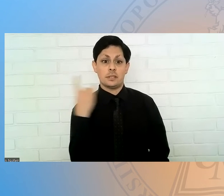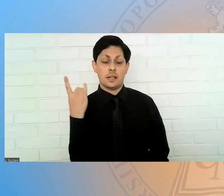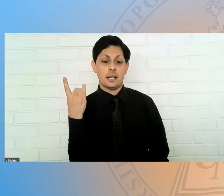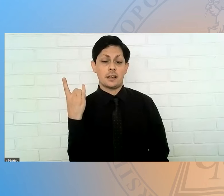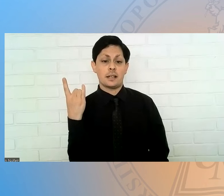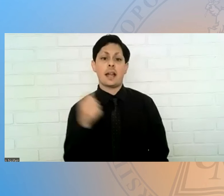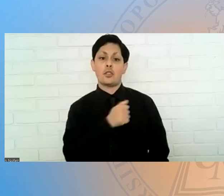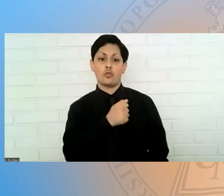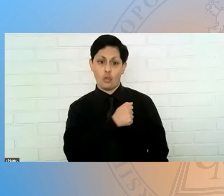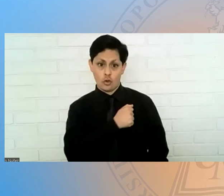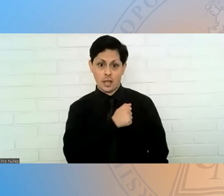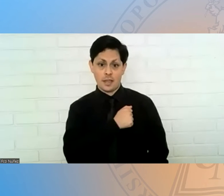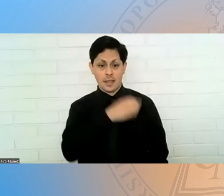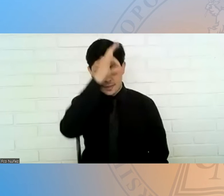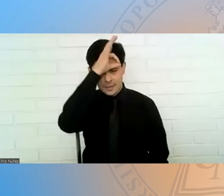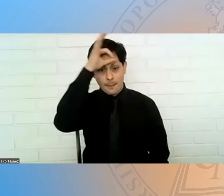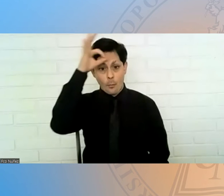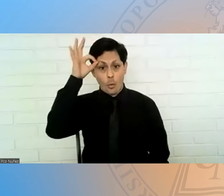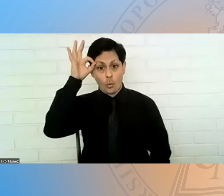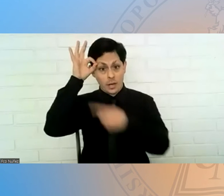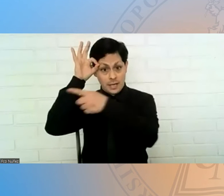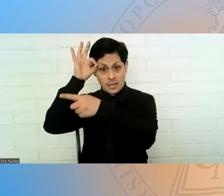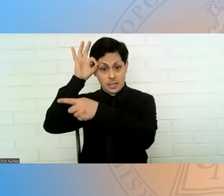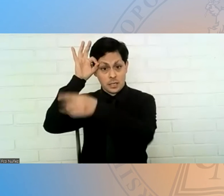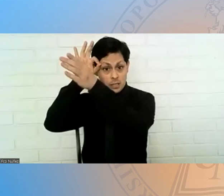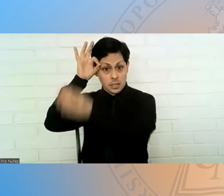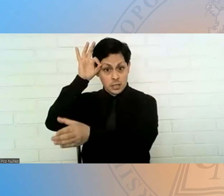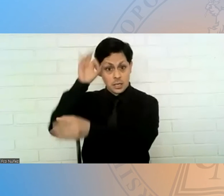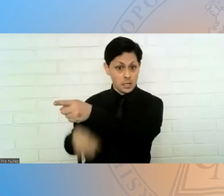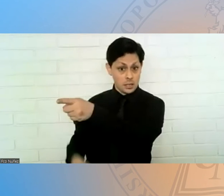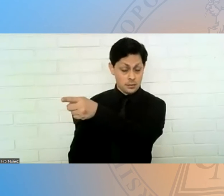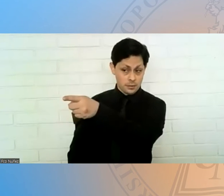sur, va a coordinar y dirigir las preguntas.